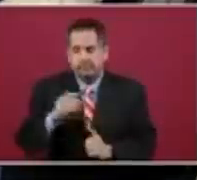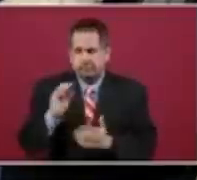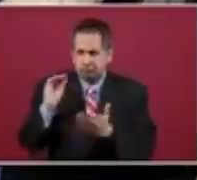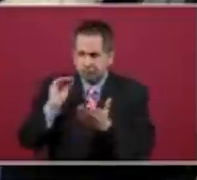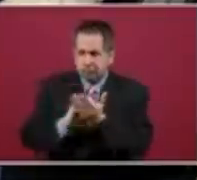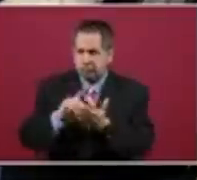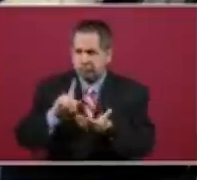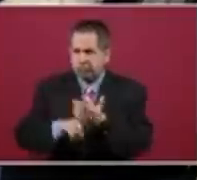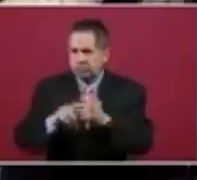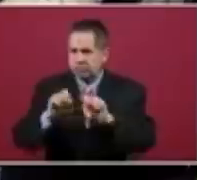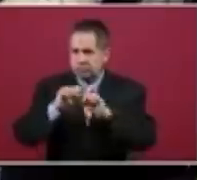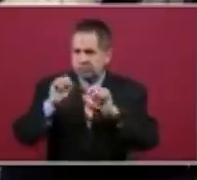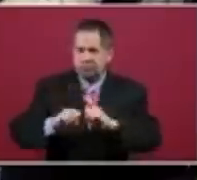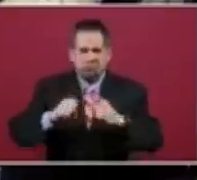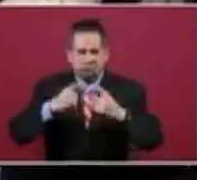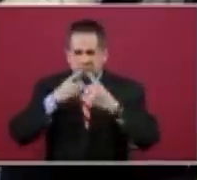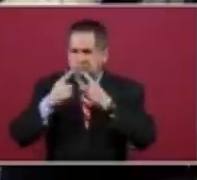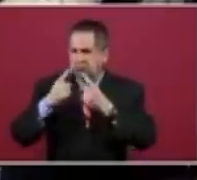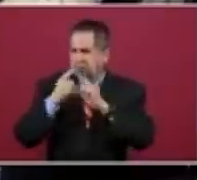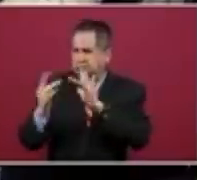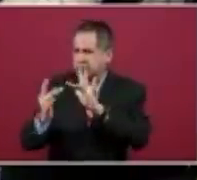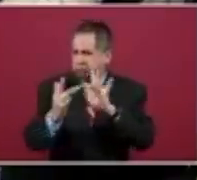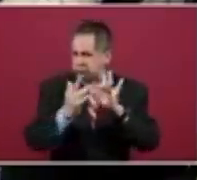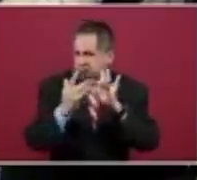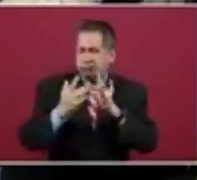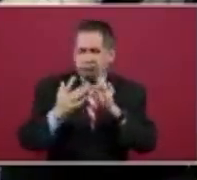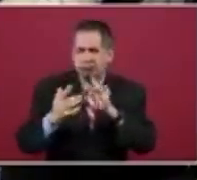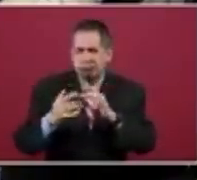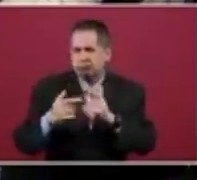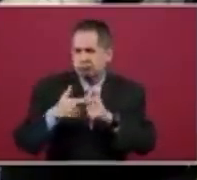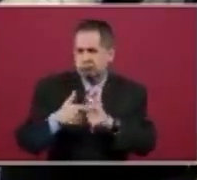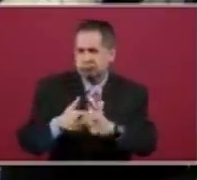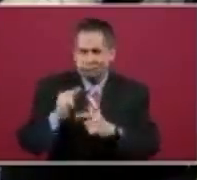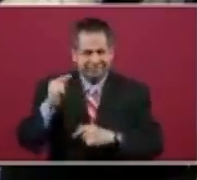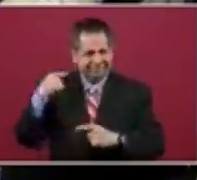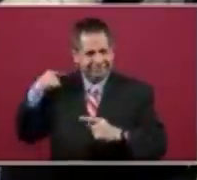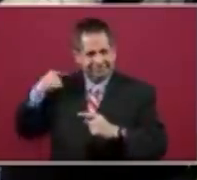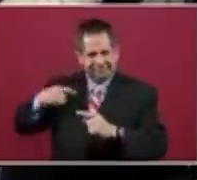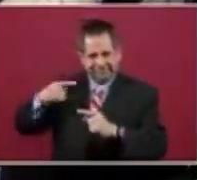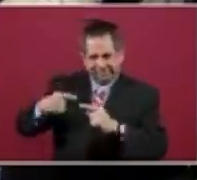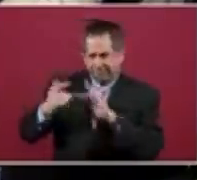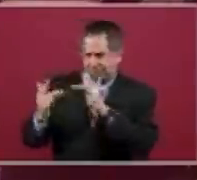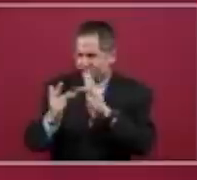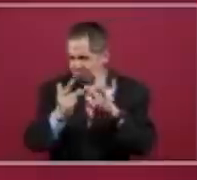estableció un sistema de consulta permanente. En estos últimos días